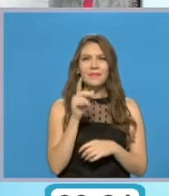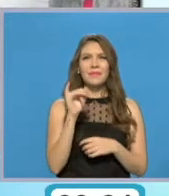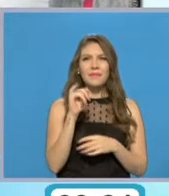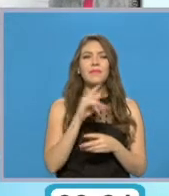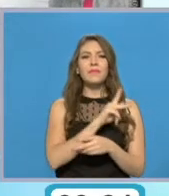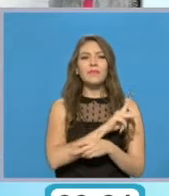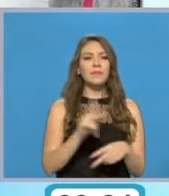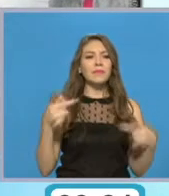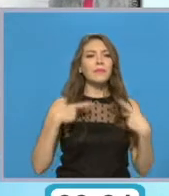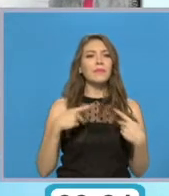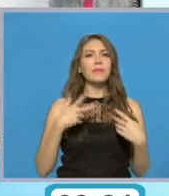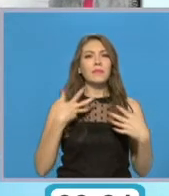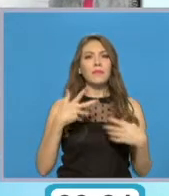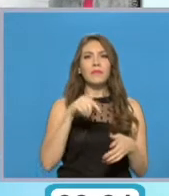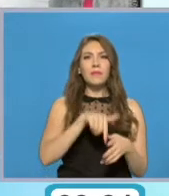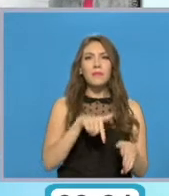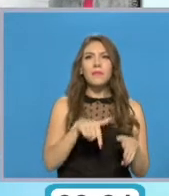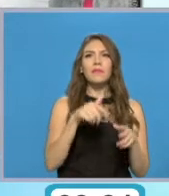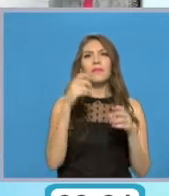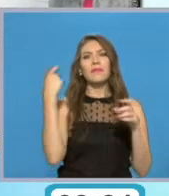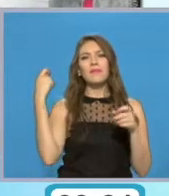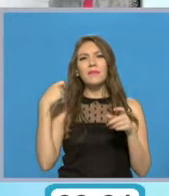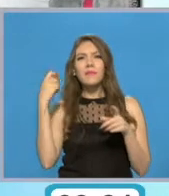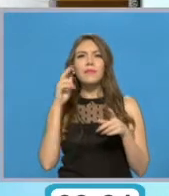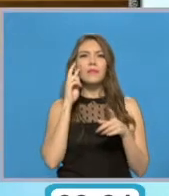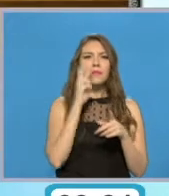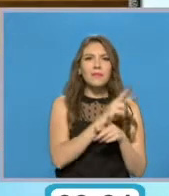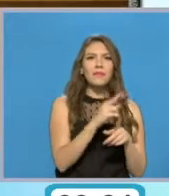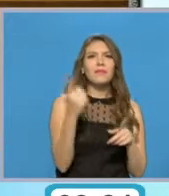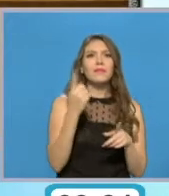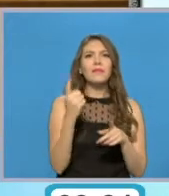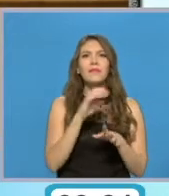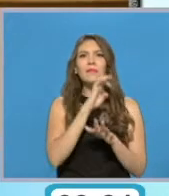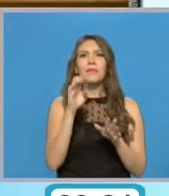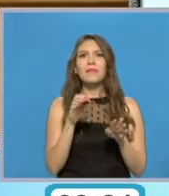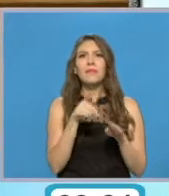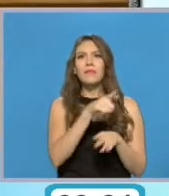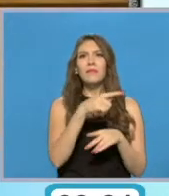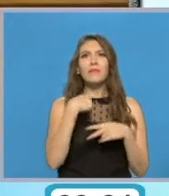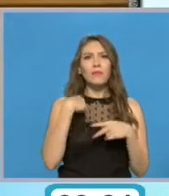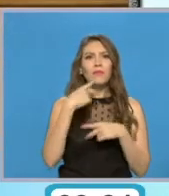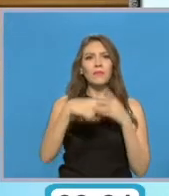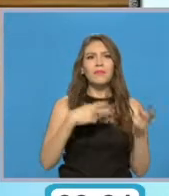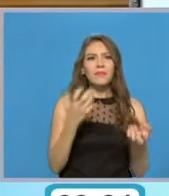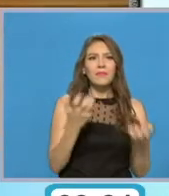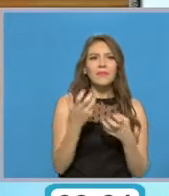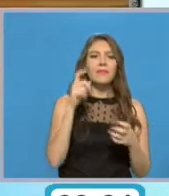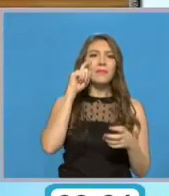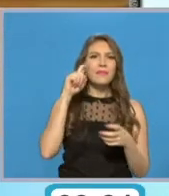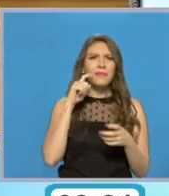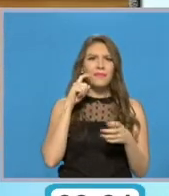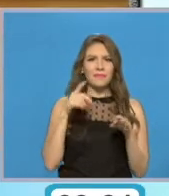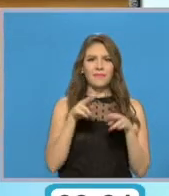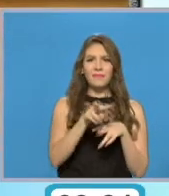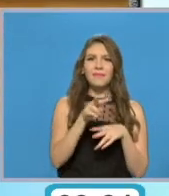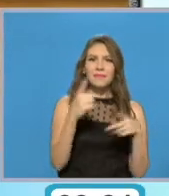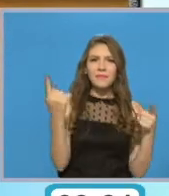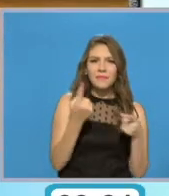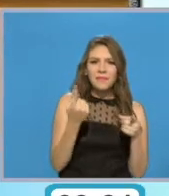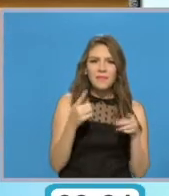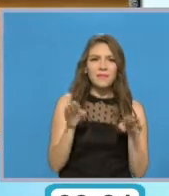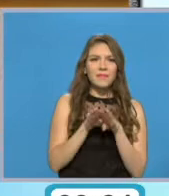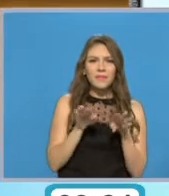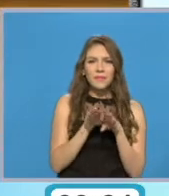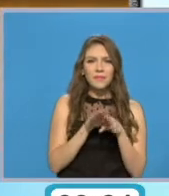estos medios sabemos cómo impacta, ¿no? Cuando yo les digo, voy a ser sexóloga, así, ¿what? ¿Qué? ¿Cómo que sexóloga? Exacto,